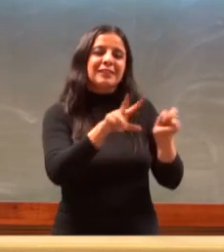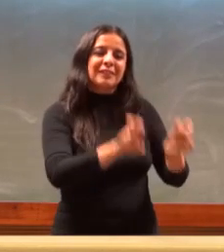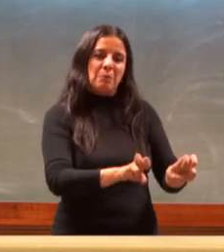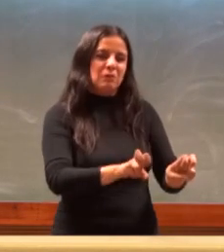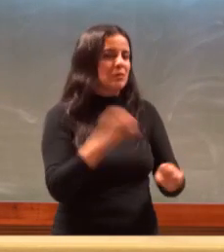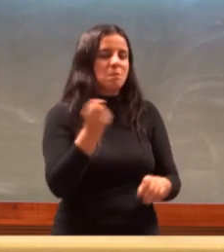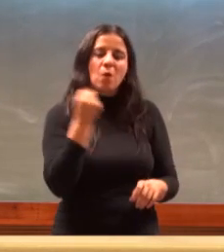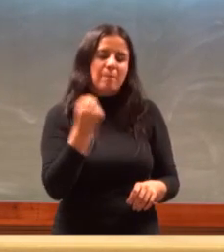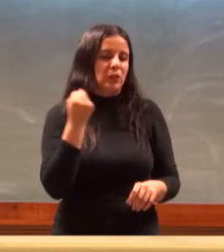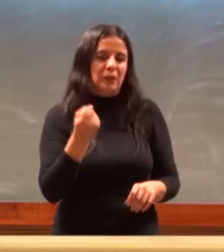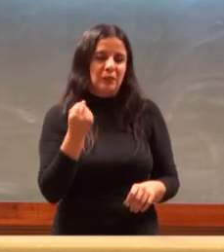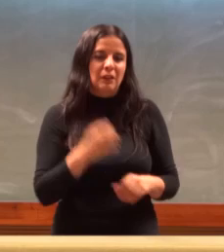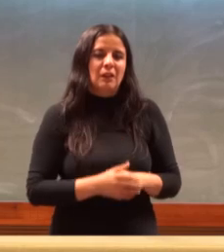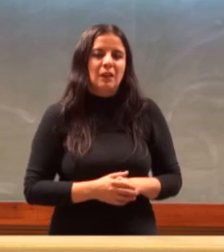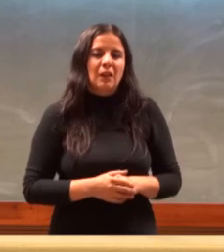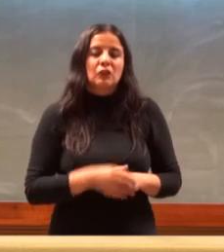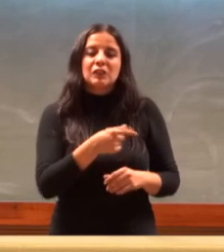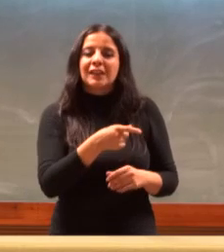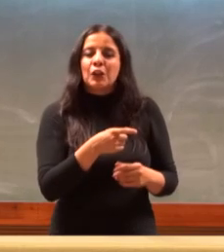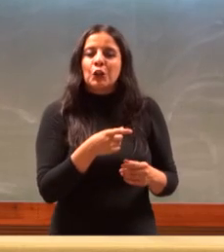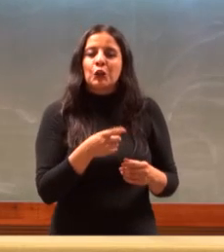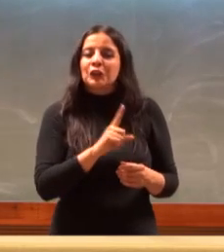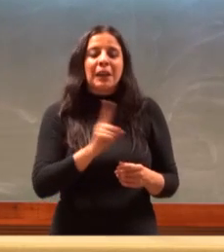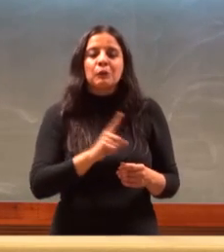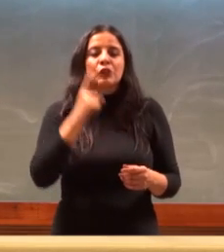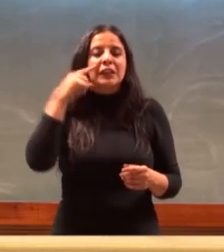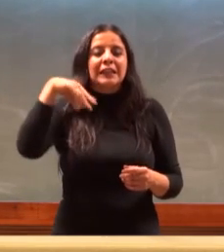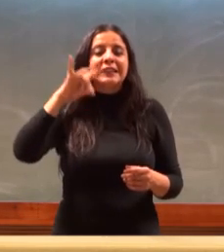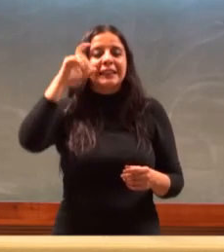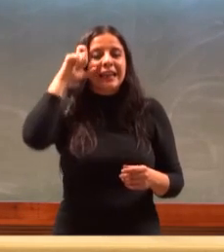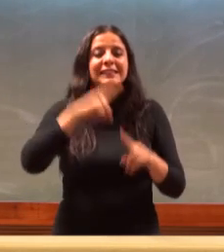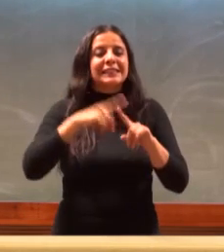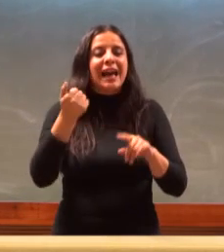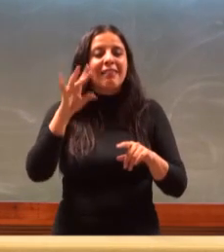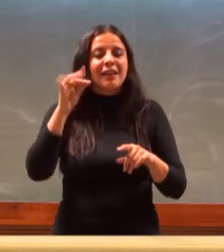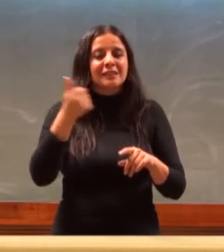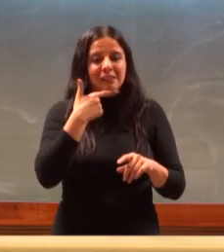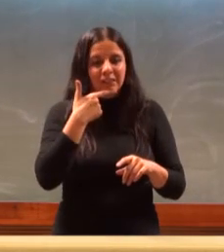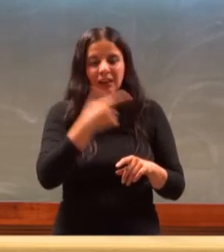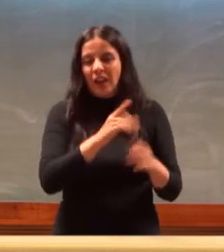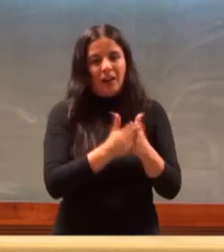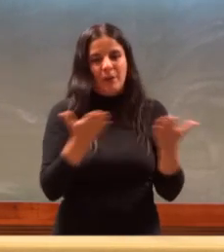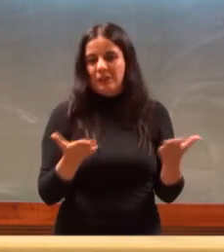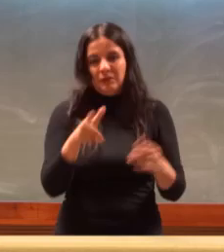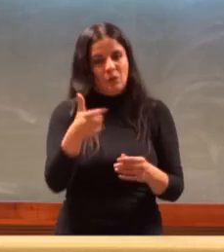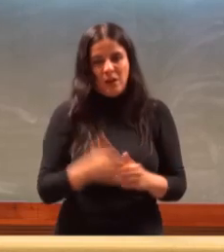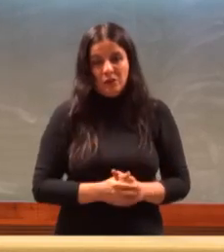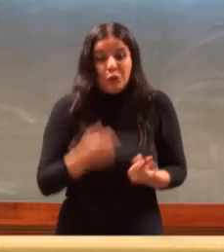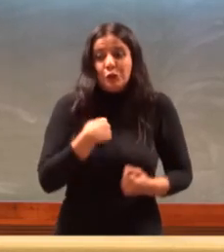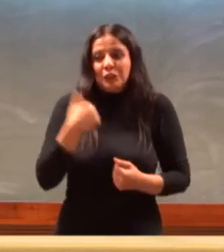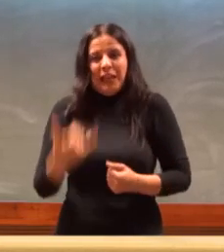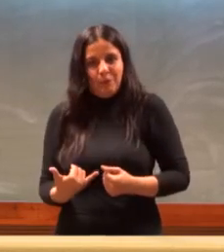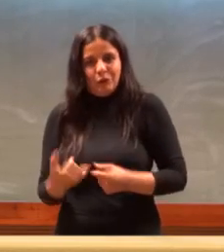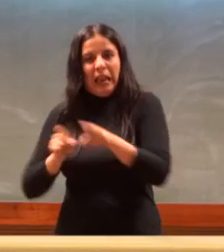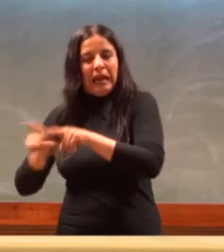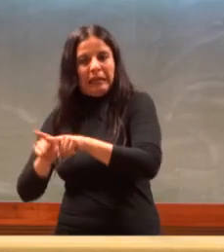profesores y de la facultad son menores Porque no tenemos indexadas las revistas para eso tenemos Contamos con la escuela de bibliotecología muy importante para